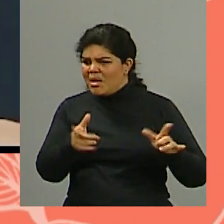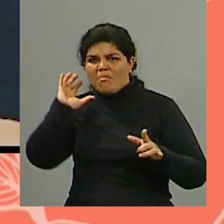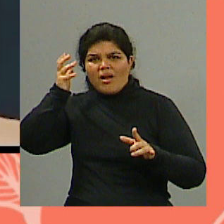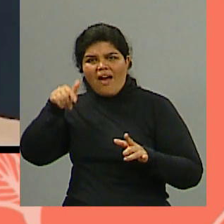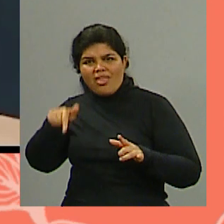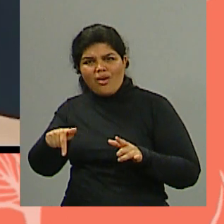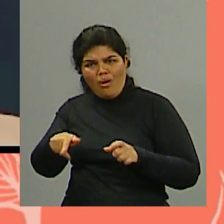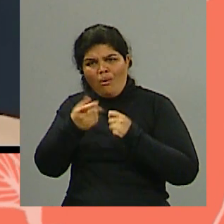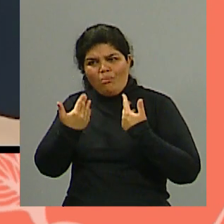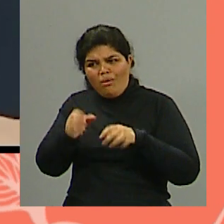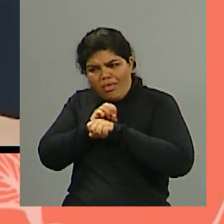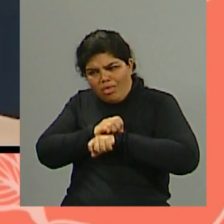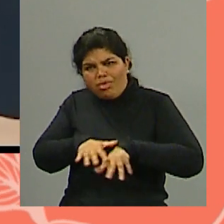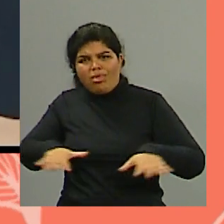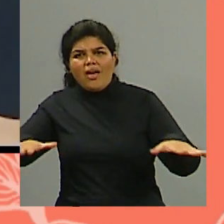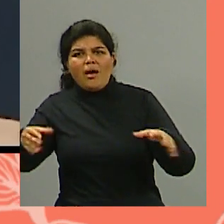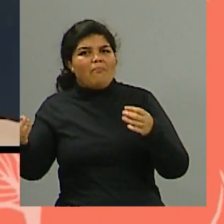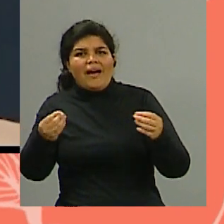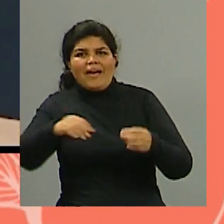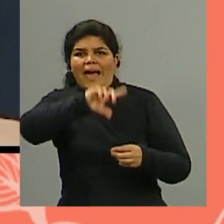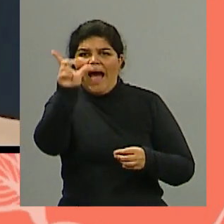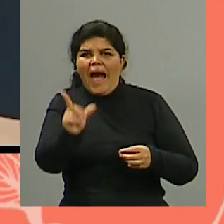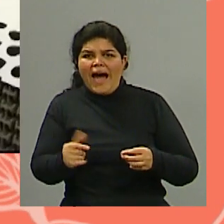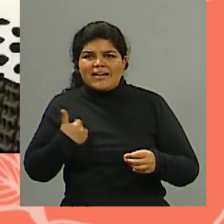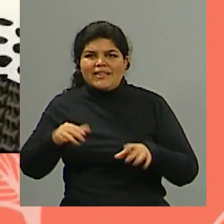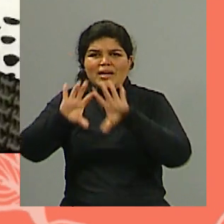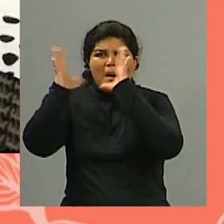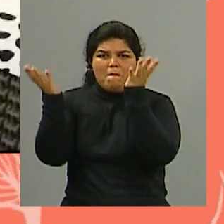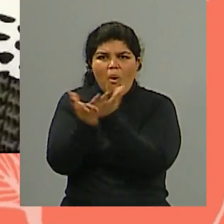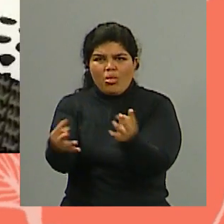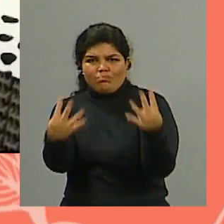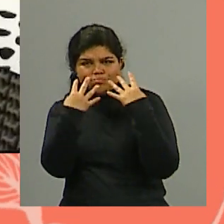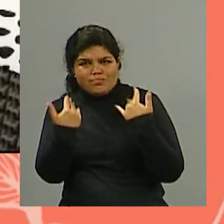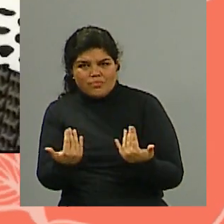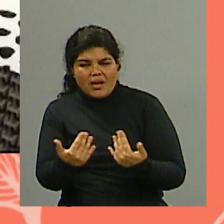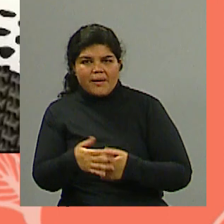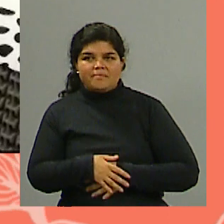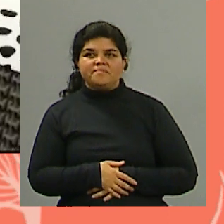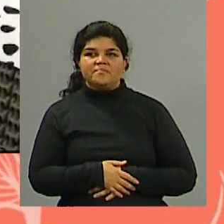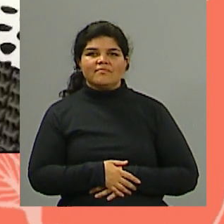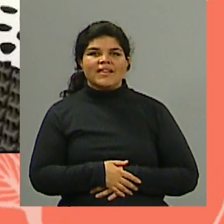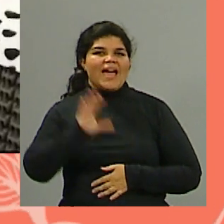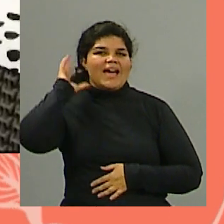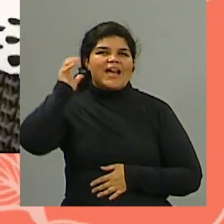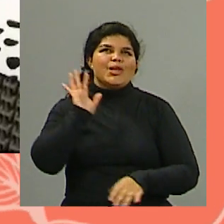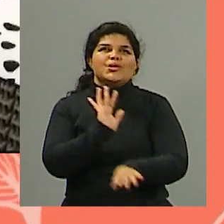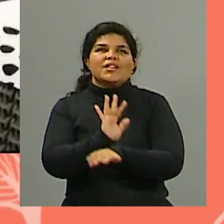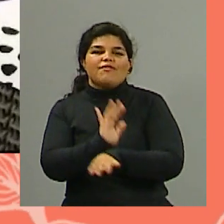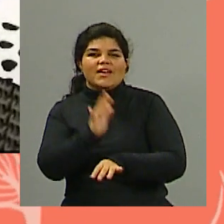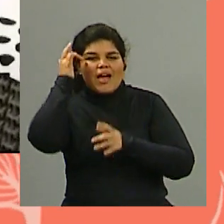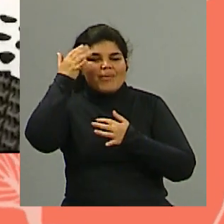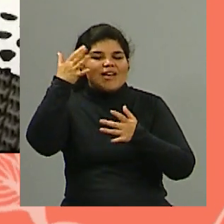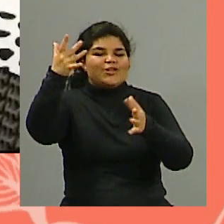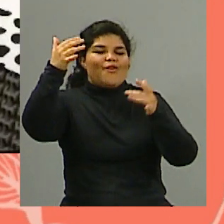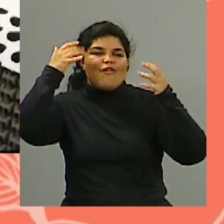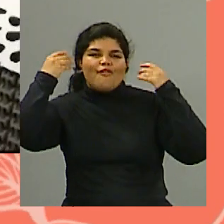estar escuchando en cualquier parte de Argentina o del mundo. Que la radio es imaginación, fantasía, lo sabemos.